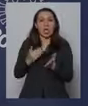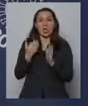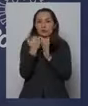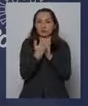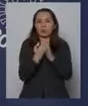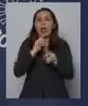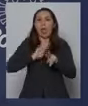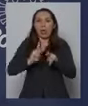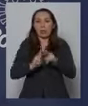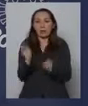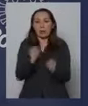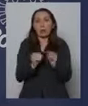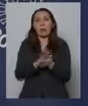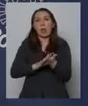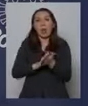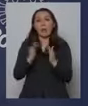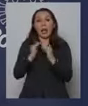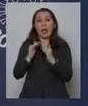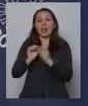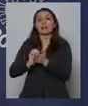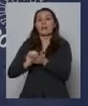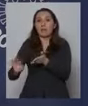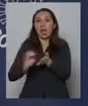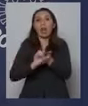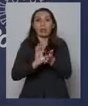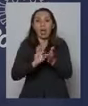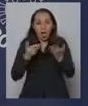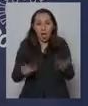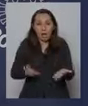medidas adicionales, como es el reparto a domicilio